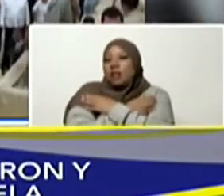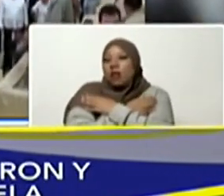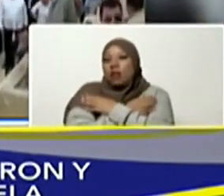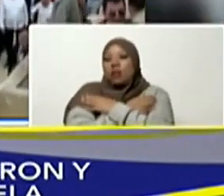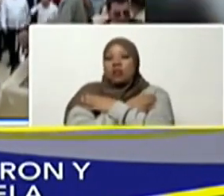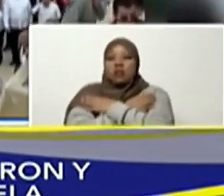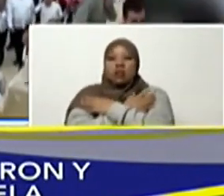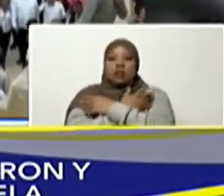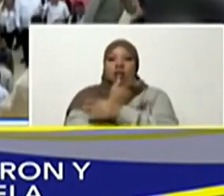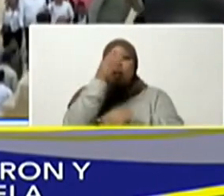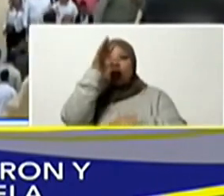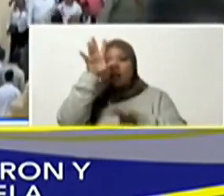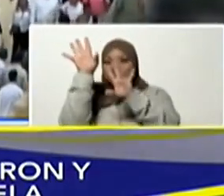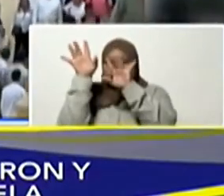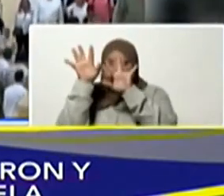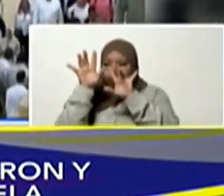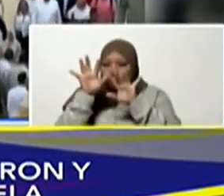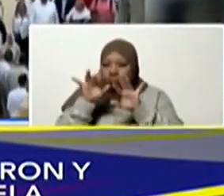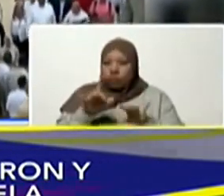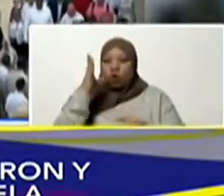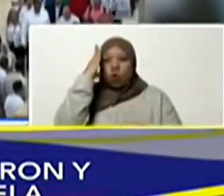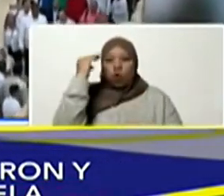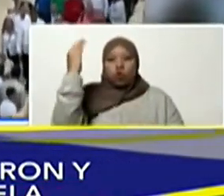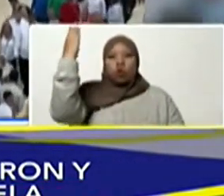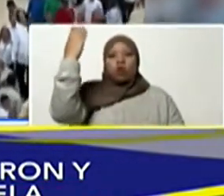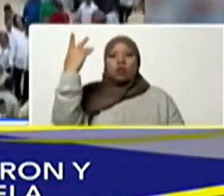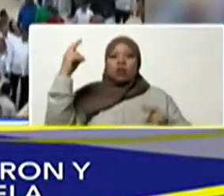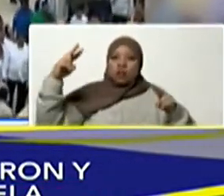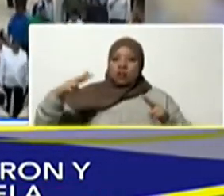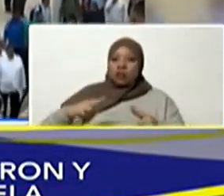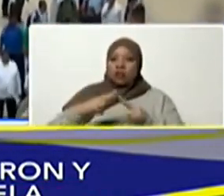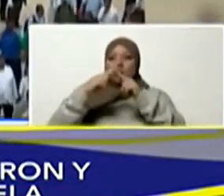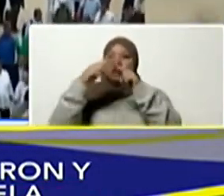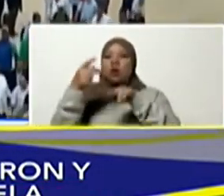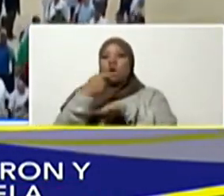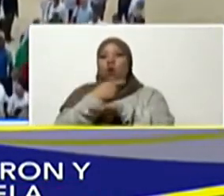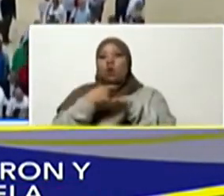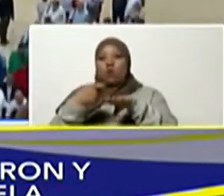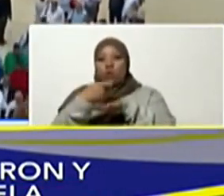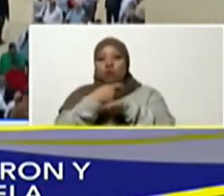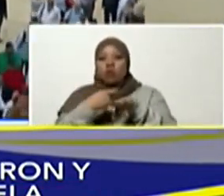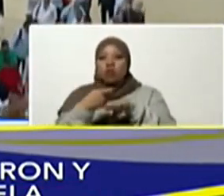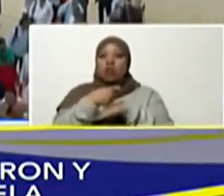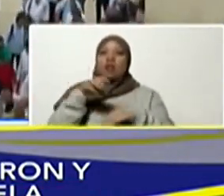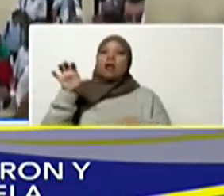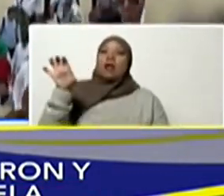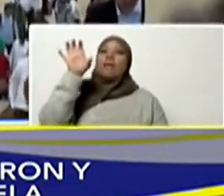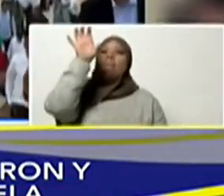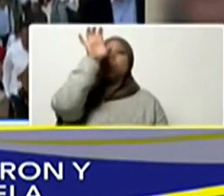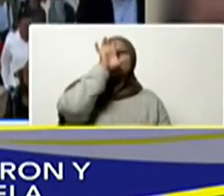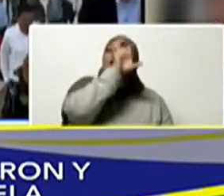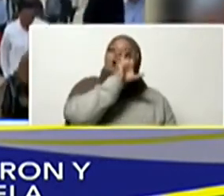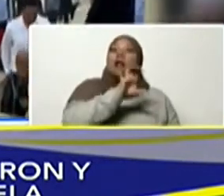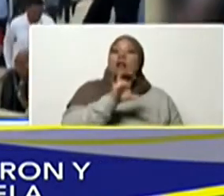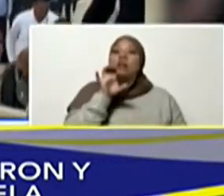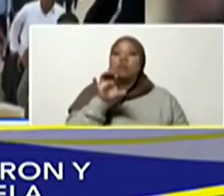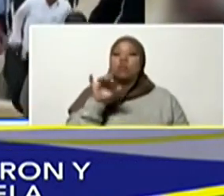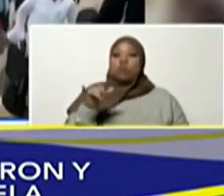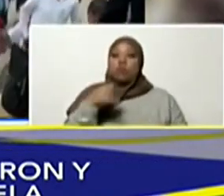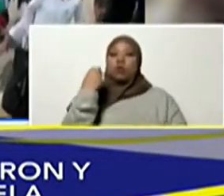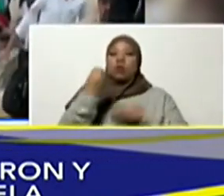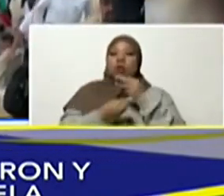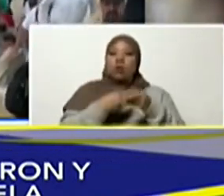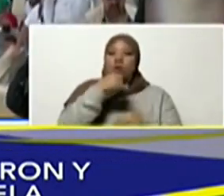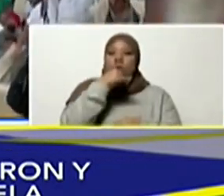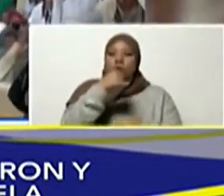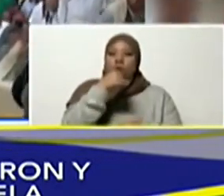me echó la bendición. Estaba feliz por el reencuentro entre los gobiernos, entre los países. Este cura de apellido